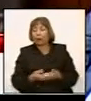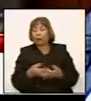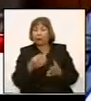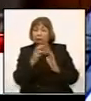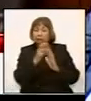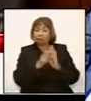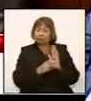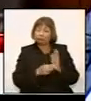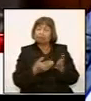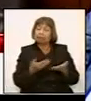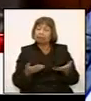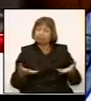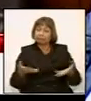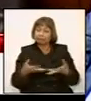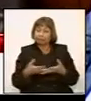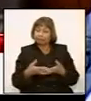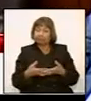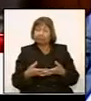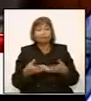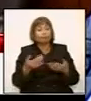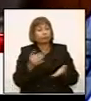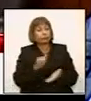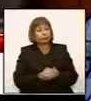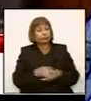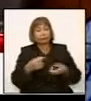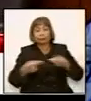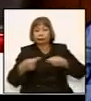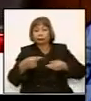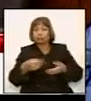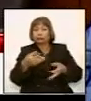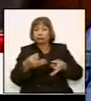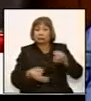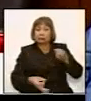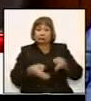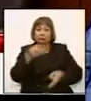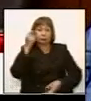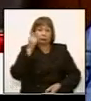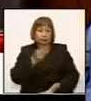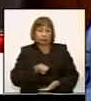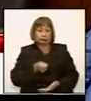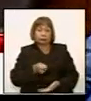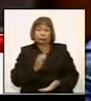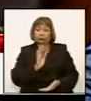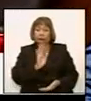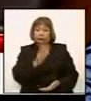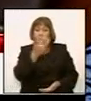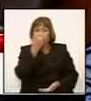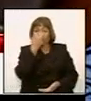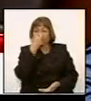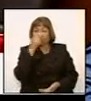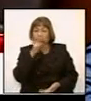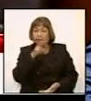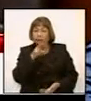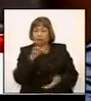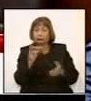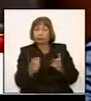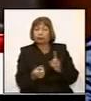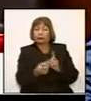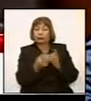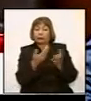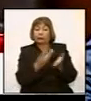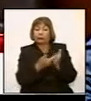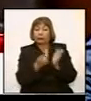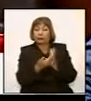plena. Lo que estamos discutiendo es que el juez, ante su vista, va a encontrar una